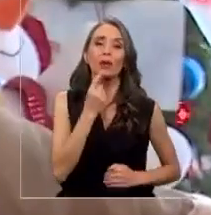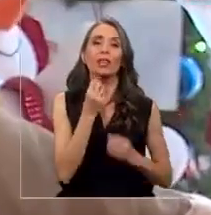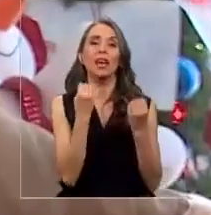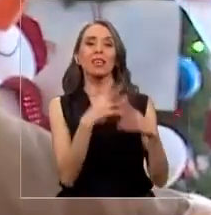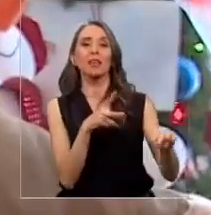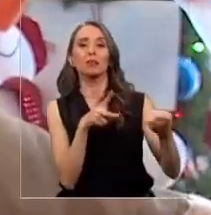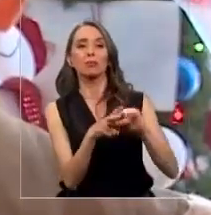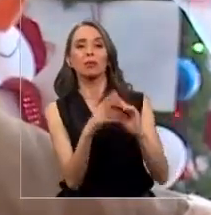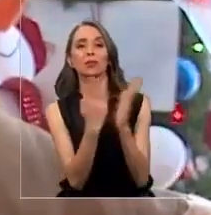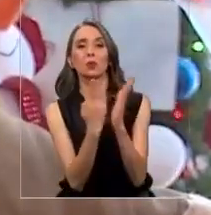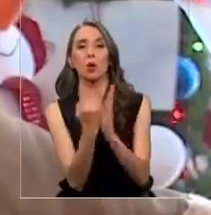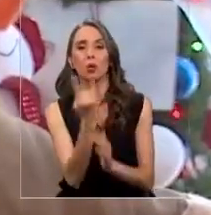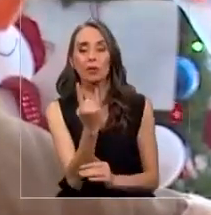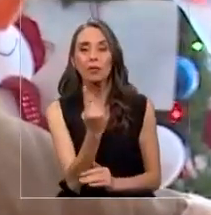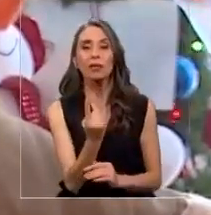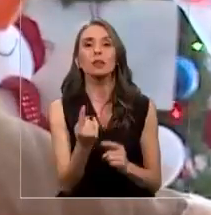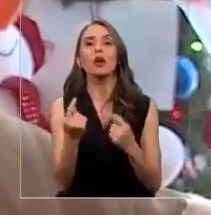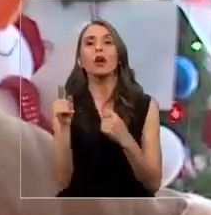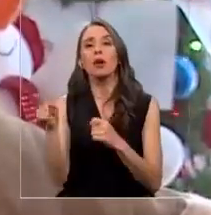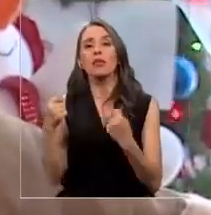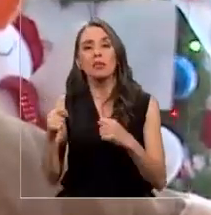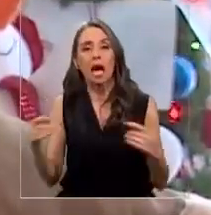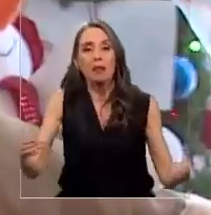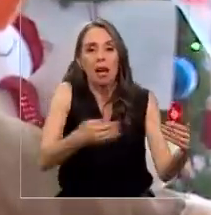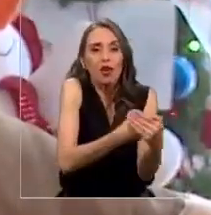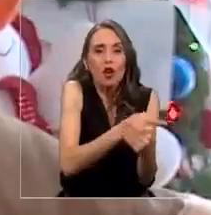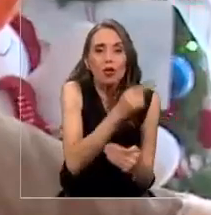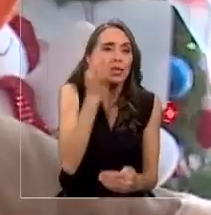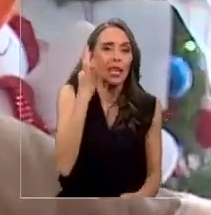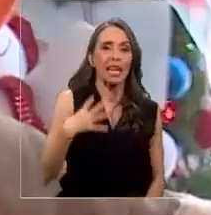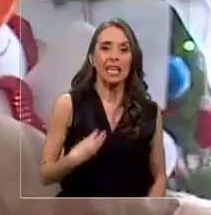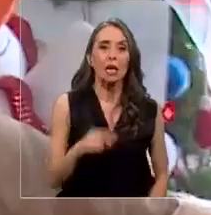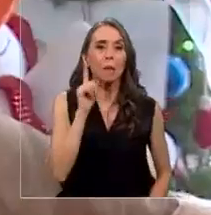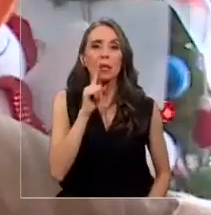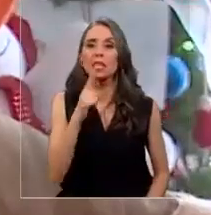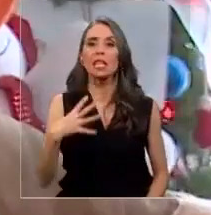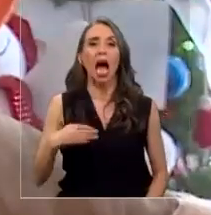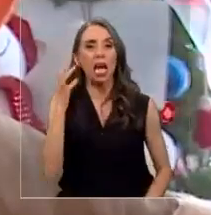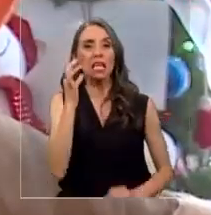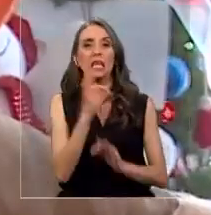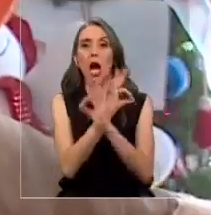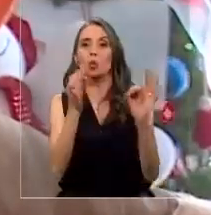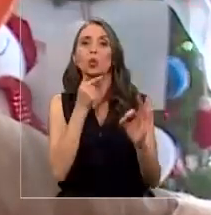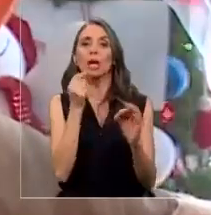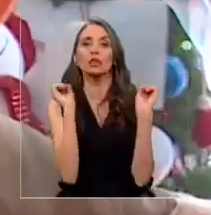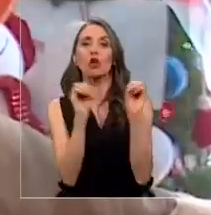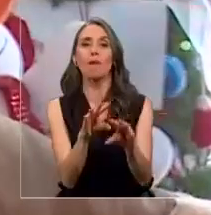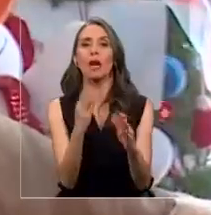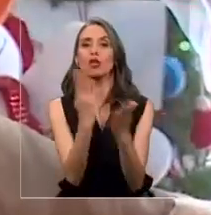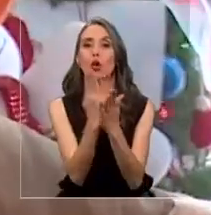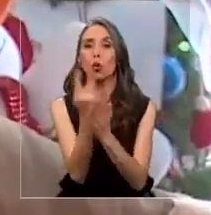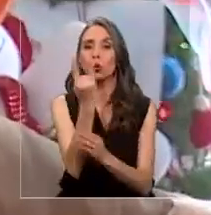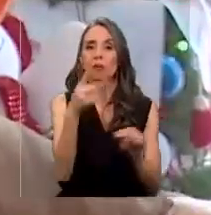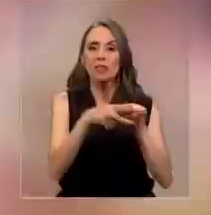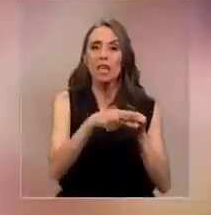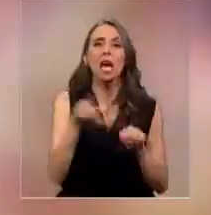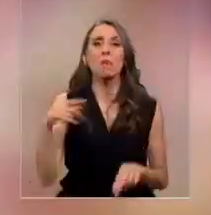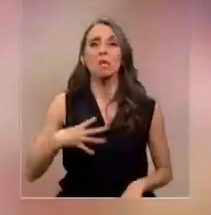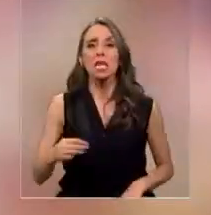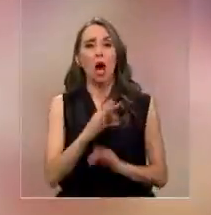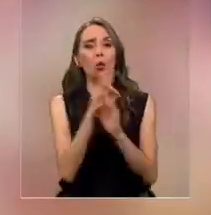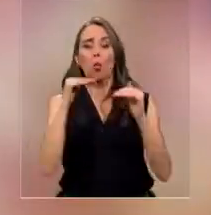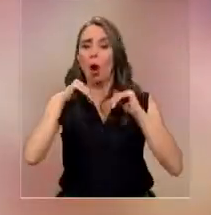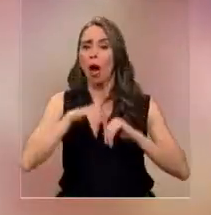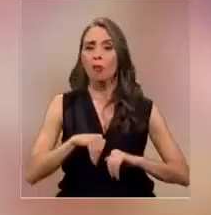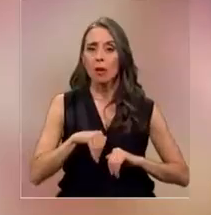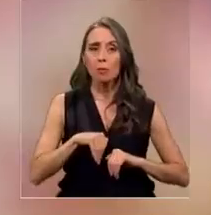universidad, que la trataba de contener, pero todo eso es mentira. Ella nunca había dejado la universidad ni nada, no era una niña depresiva, nada de eso.